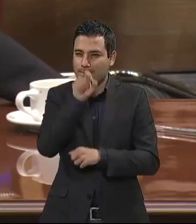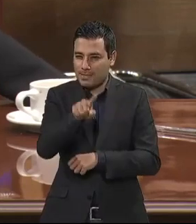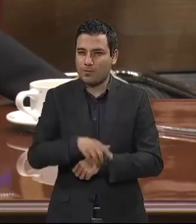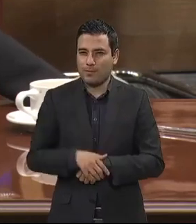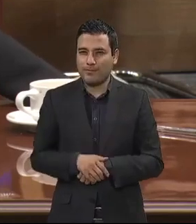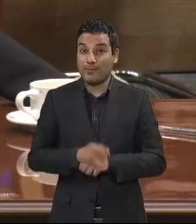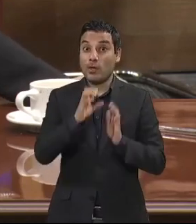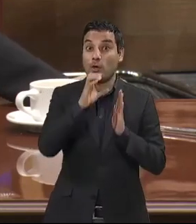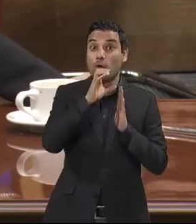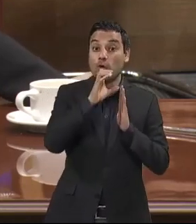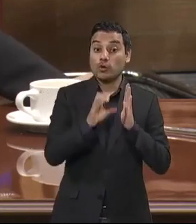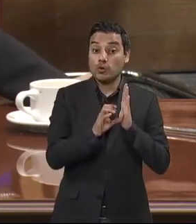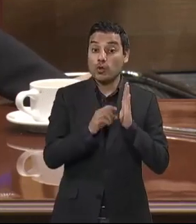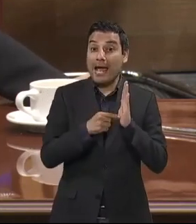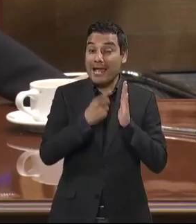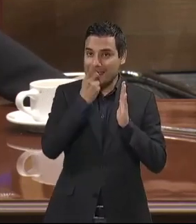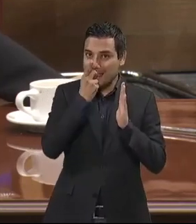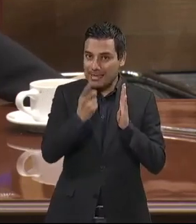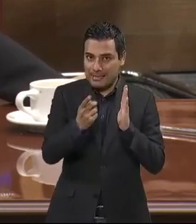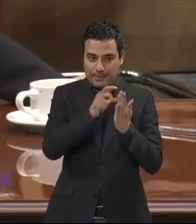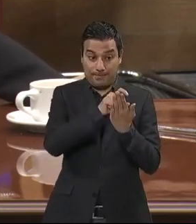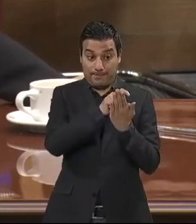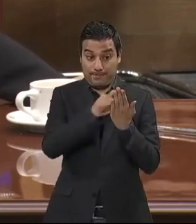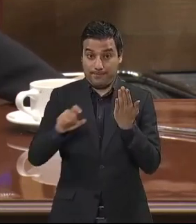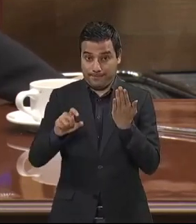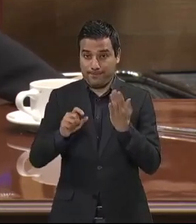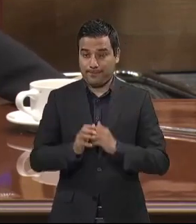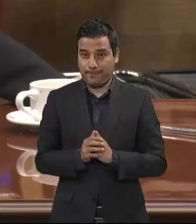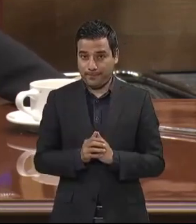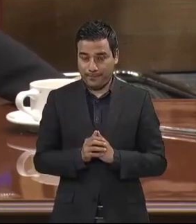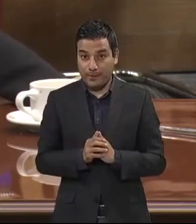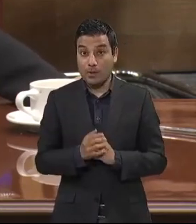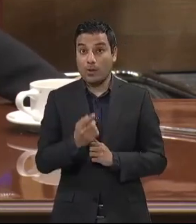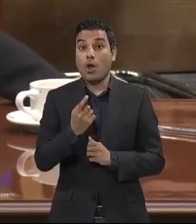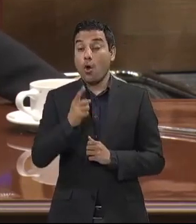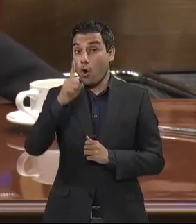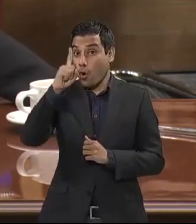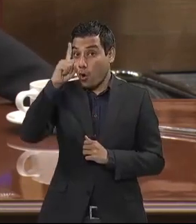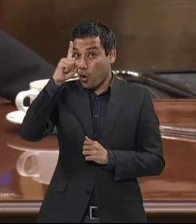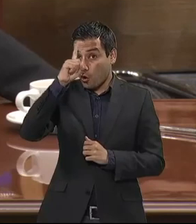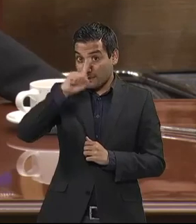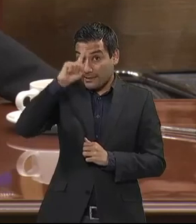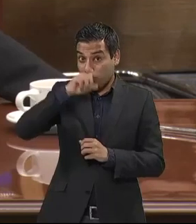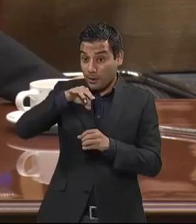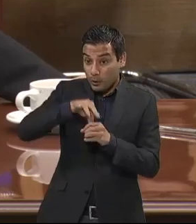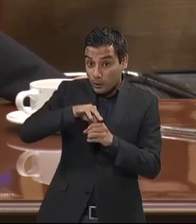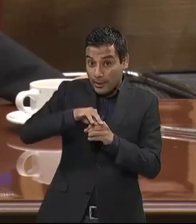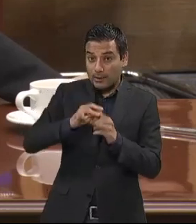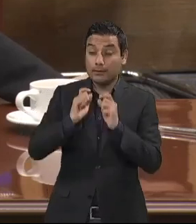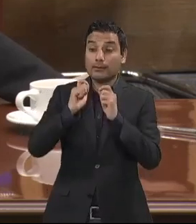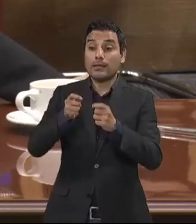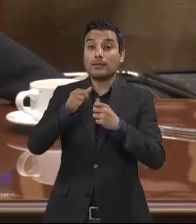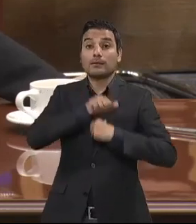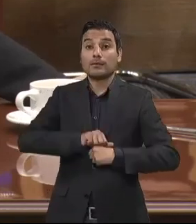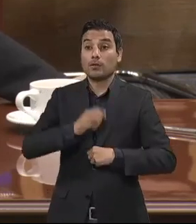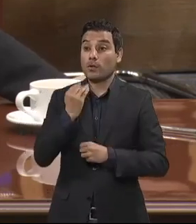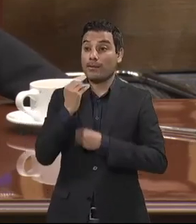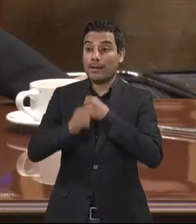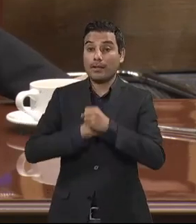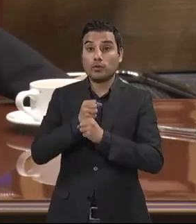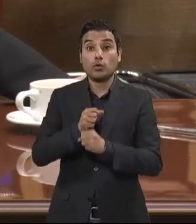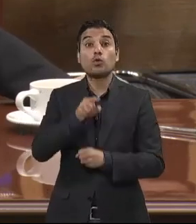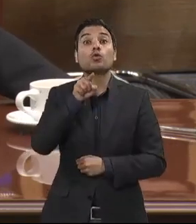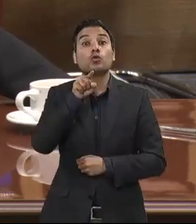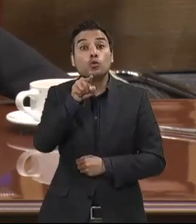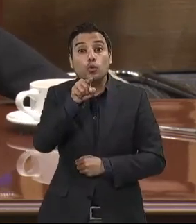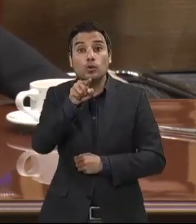dice específicamente y limita al ejercicio de un consejero electoral a 9 años, y al día de hoy usted